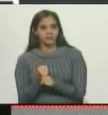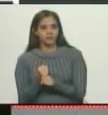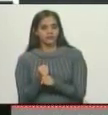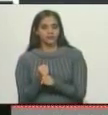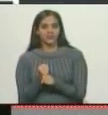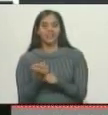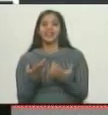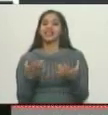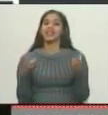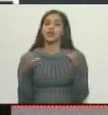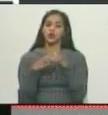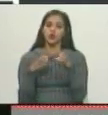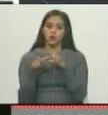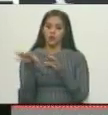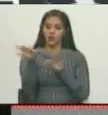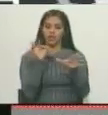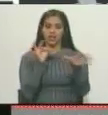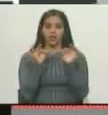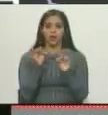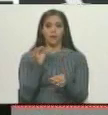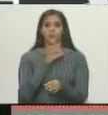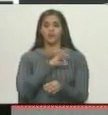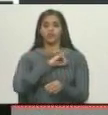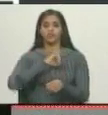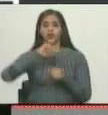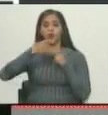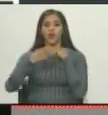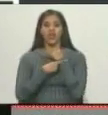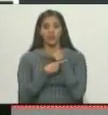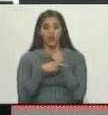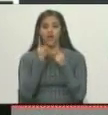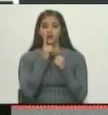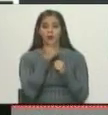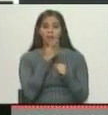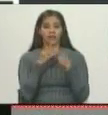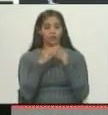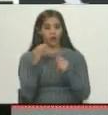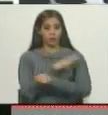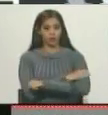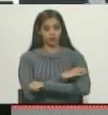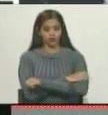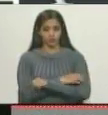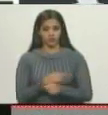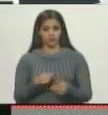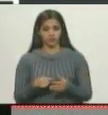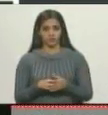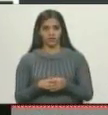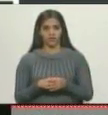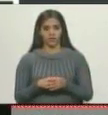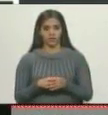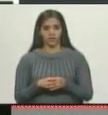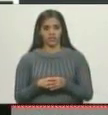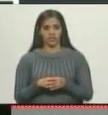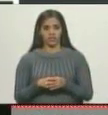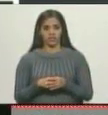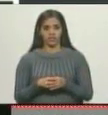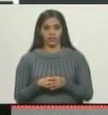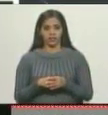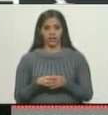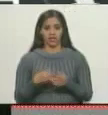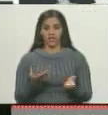la delegación designada por el señor Juan Guaidó a nombre de toda la oposición, integrada por Stalin González,